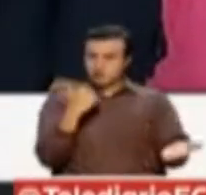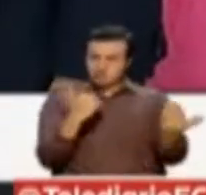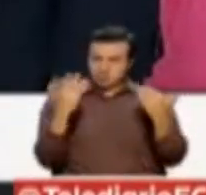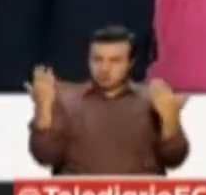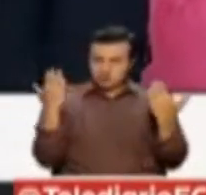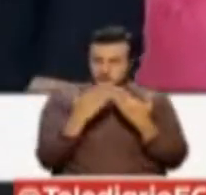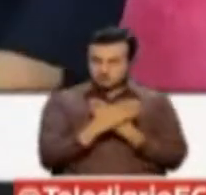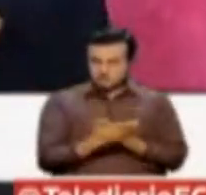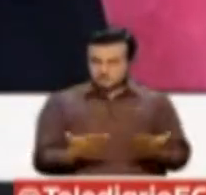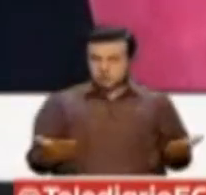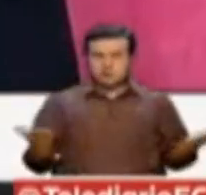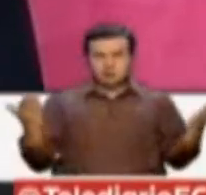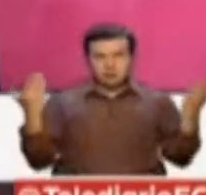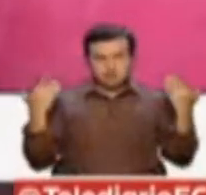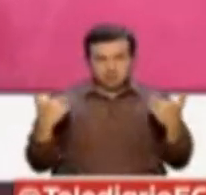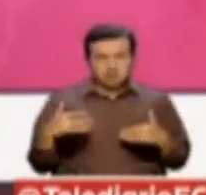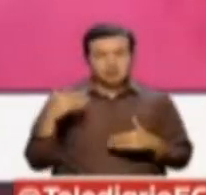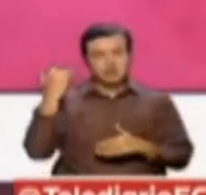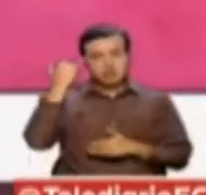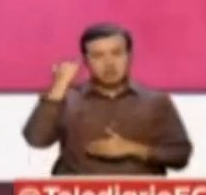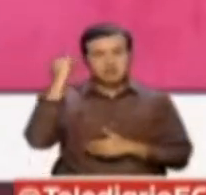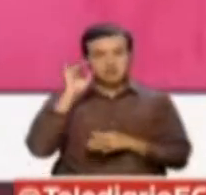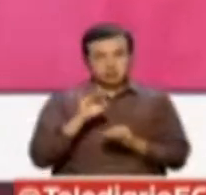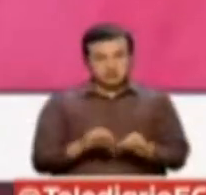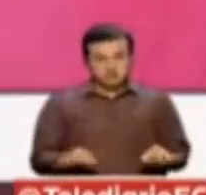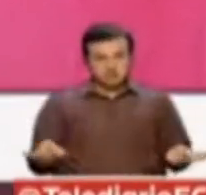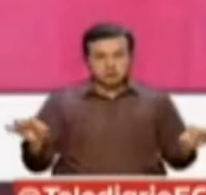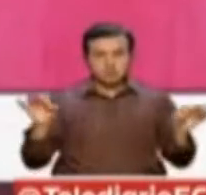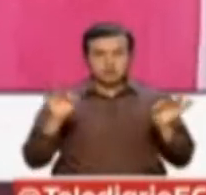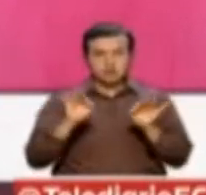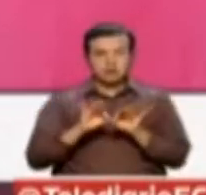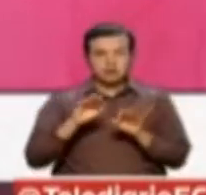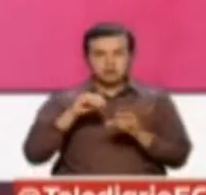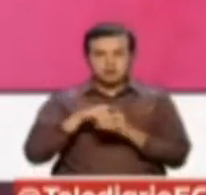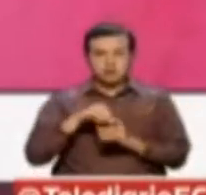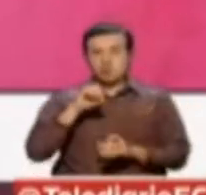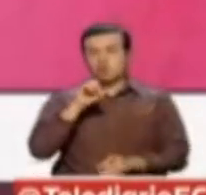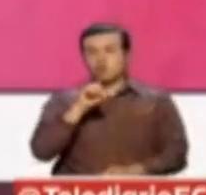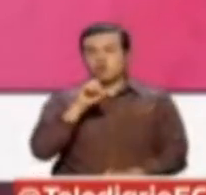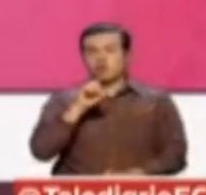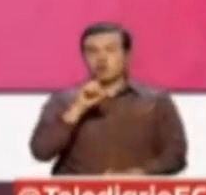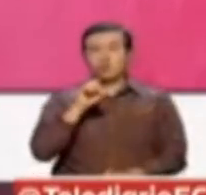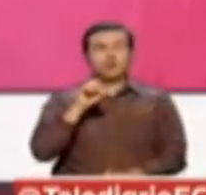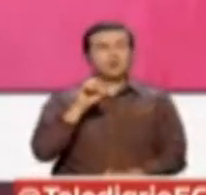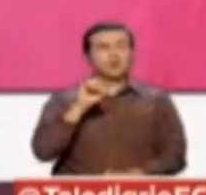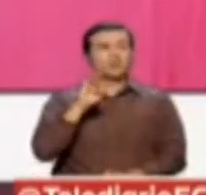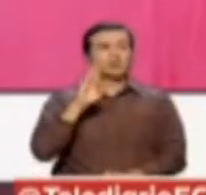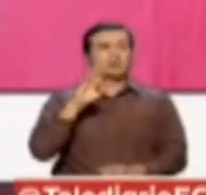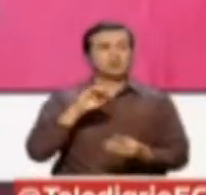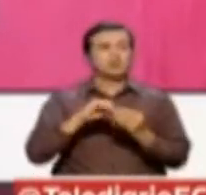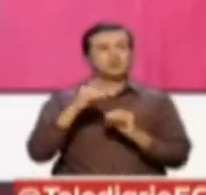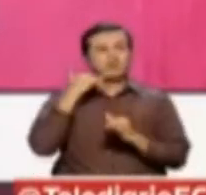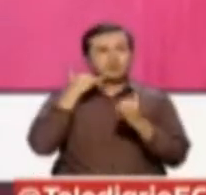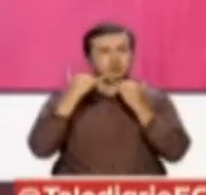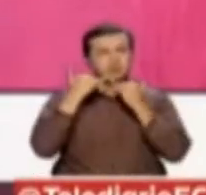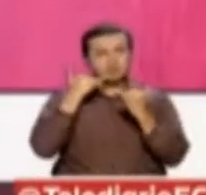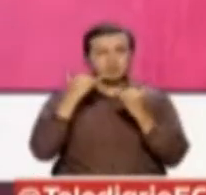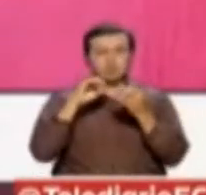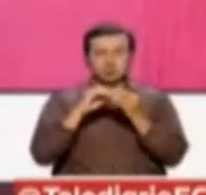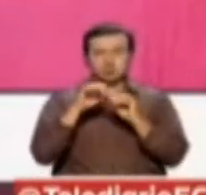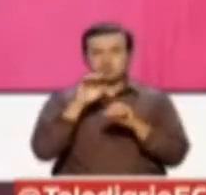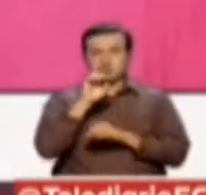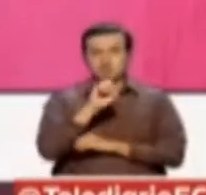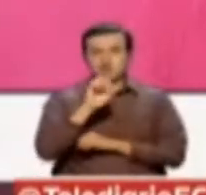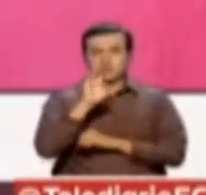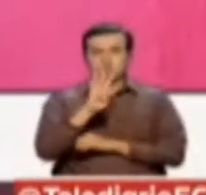este momento entonces es una iniciativa muy importante del centro audiológico ob y si me puede por favor repetir los teléfonos los teléfonos son el